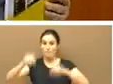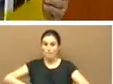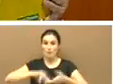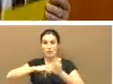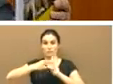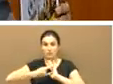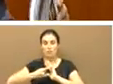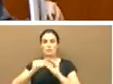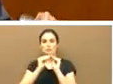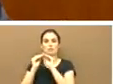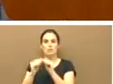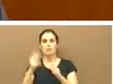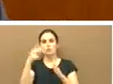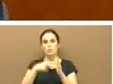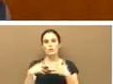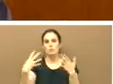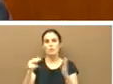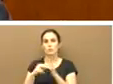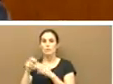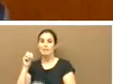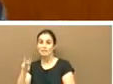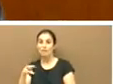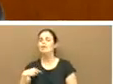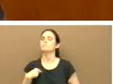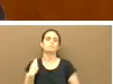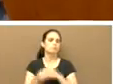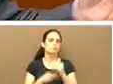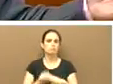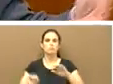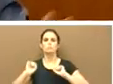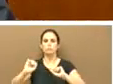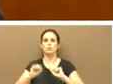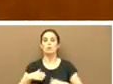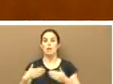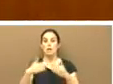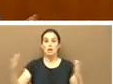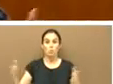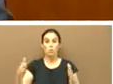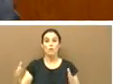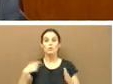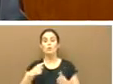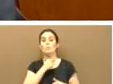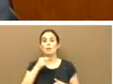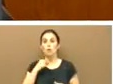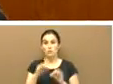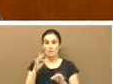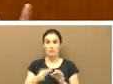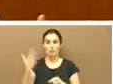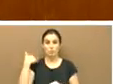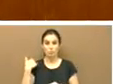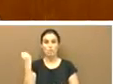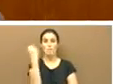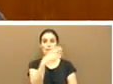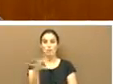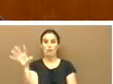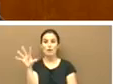2009-2013. Y en la inauguración del Centro Comercial, hace unos días, en Badajoz, en septiembre pasado, deprisa